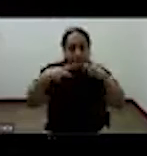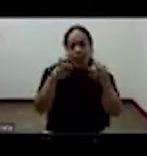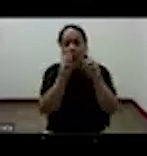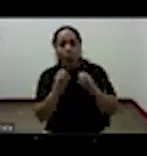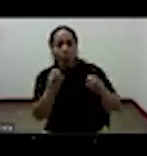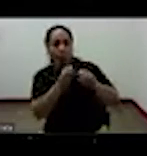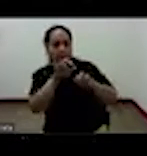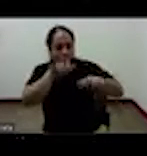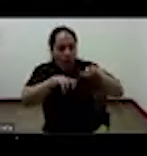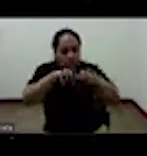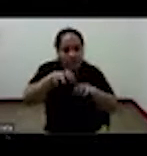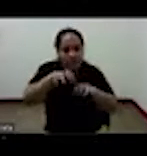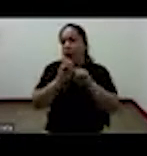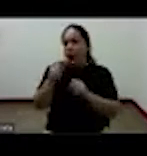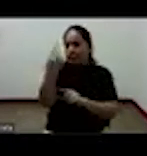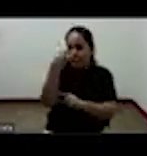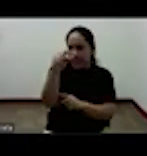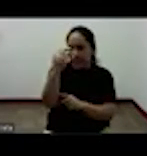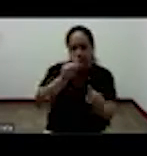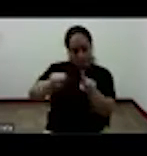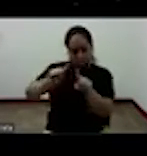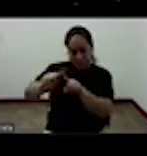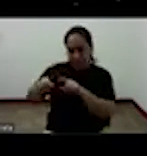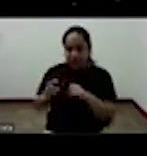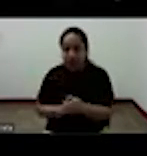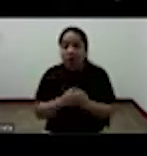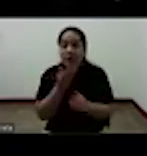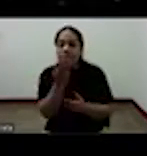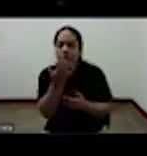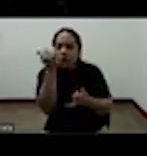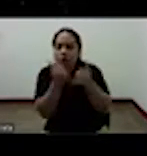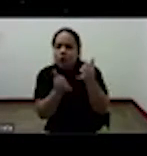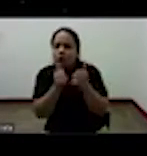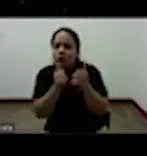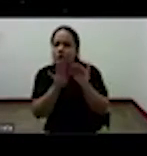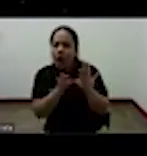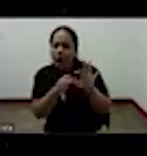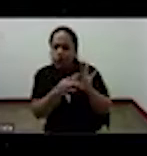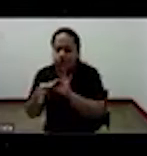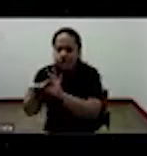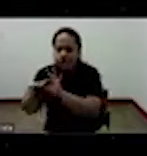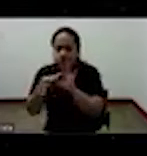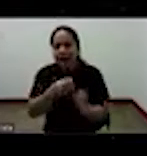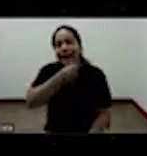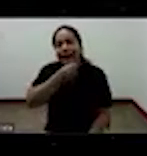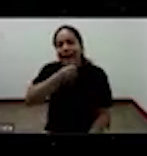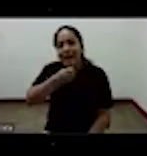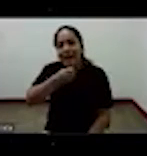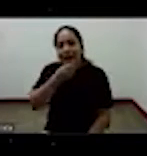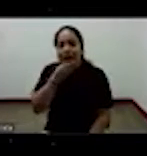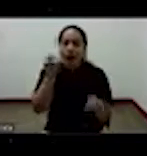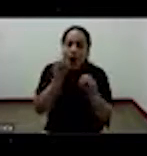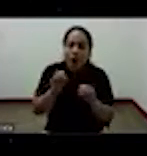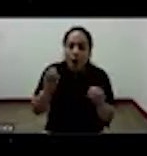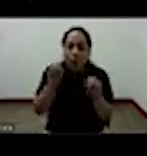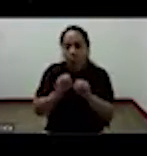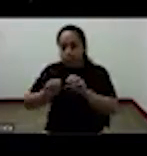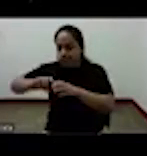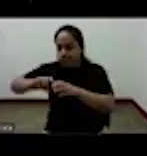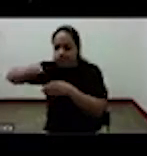etc. La cadena de reproducción fundamental electroacústica es micrófono, fonógrafo, parlante.